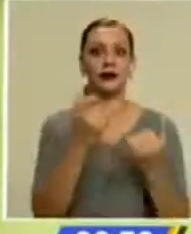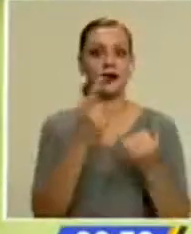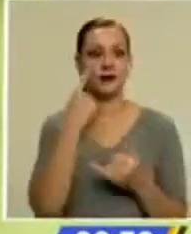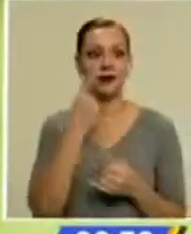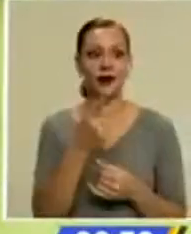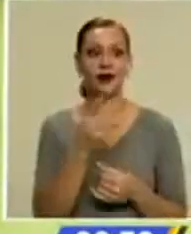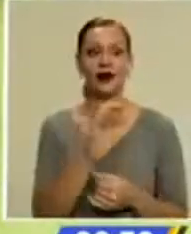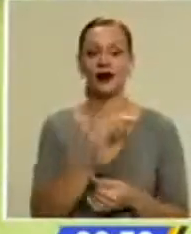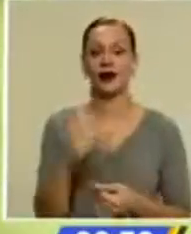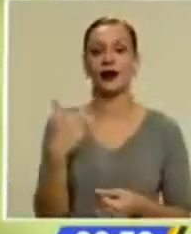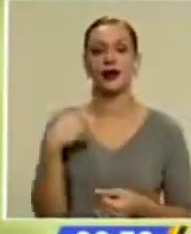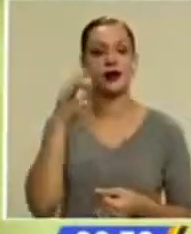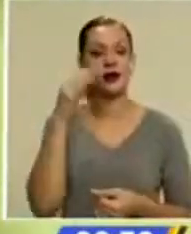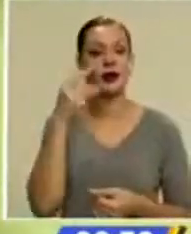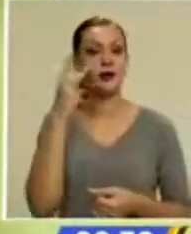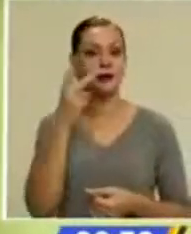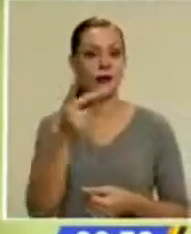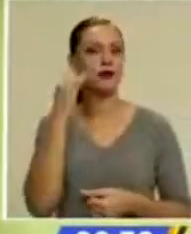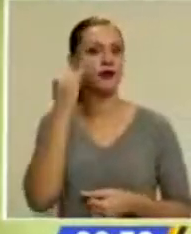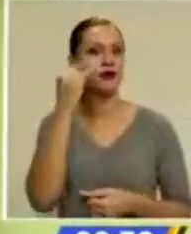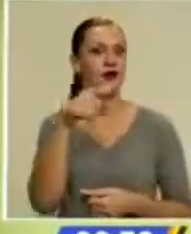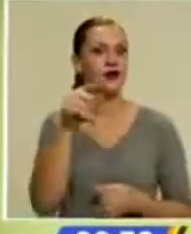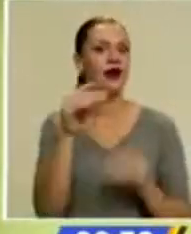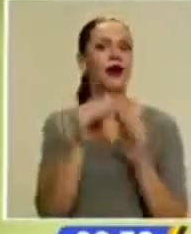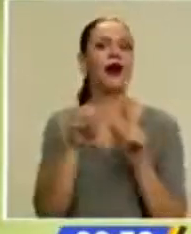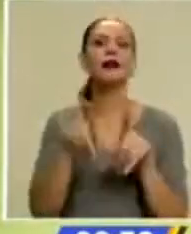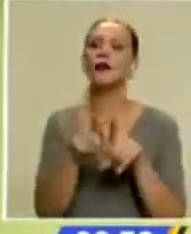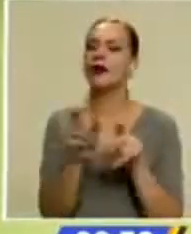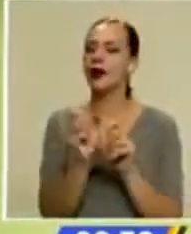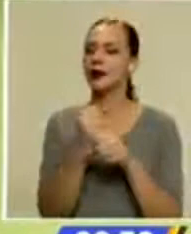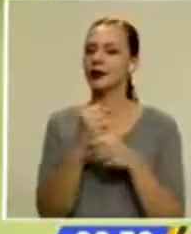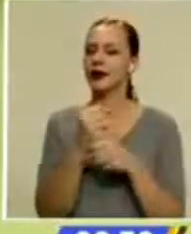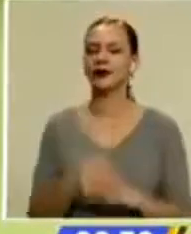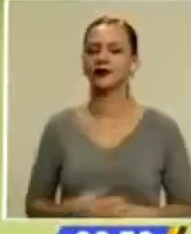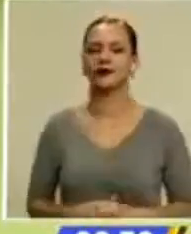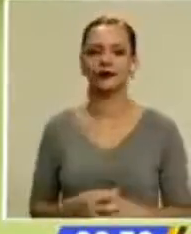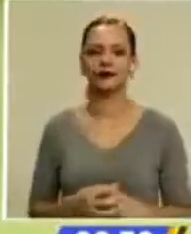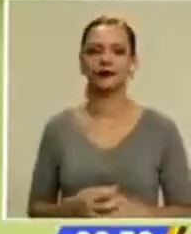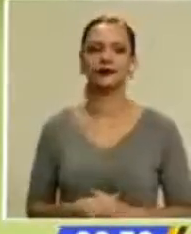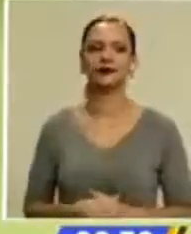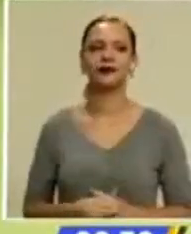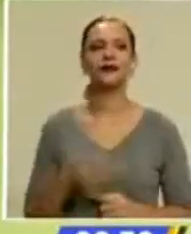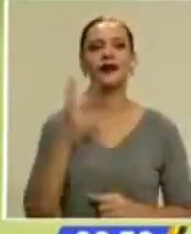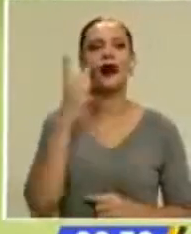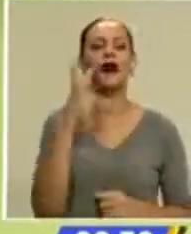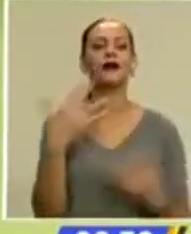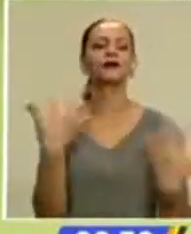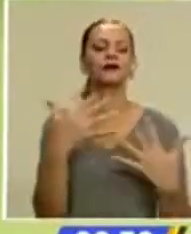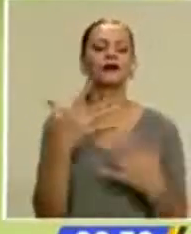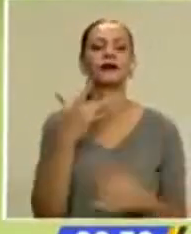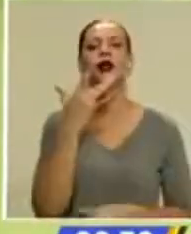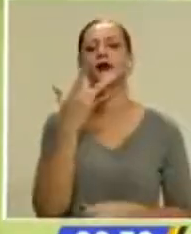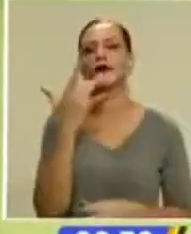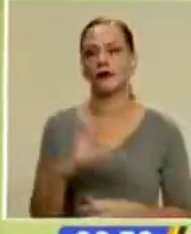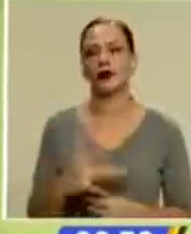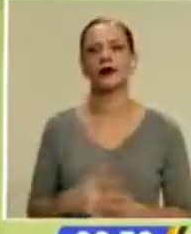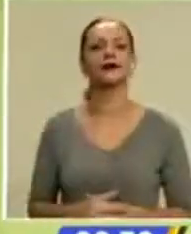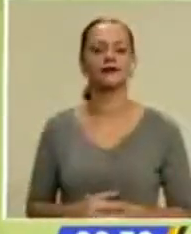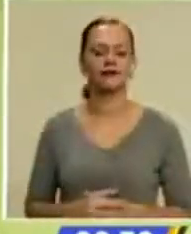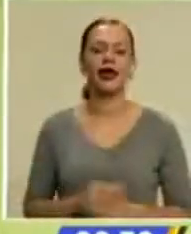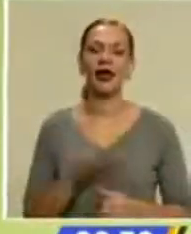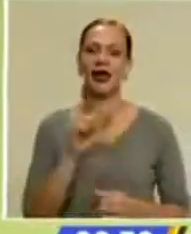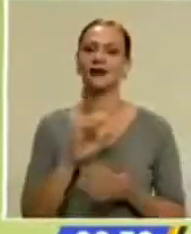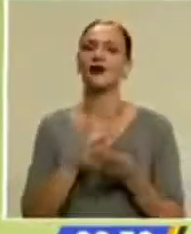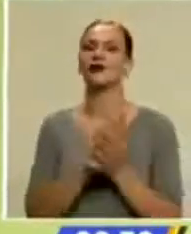quedando, vea, niños y niñas, me imagino que en casa también están haciendo. Van a ver, nos van a quedar deliciosas